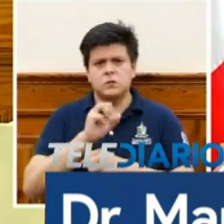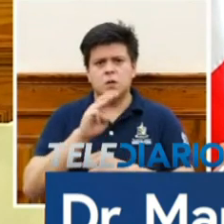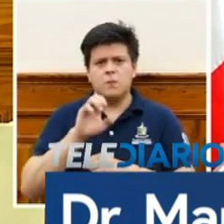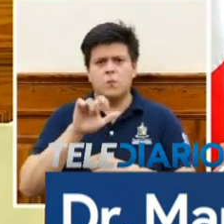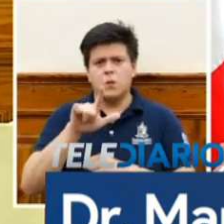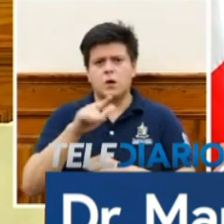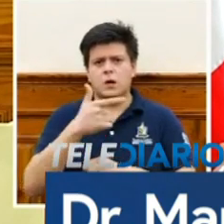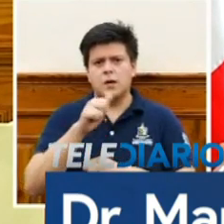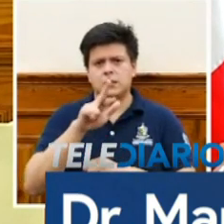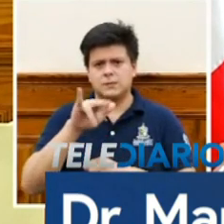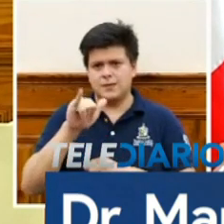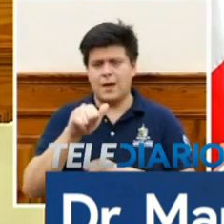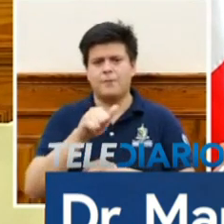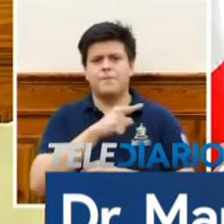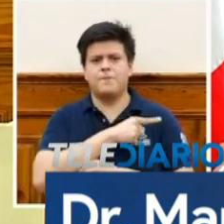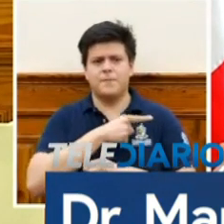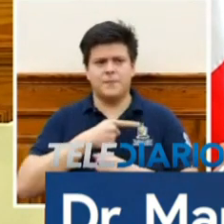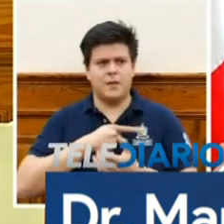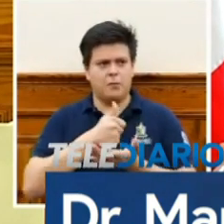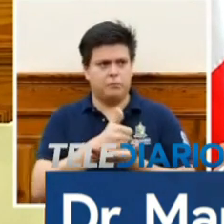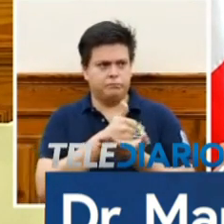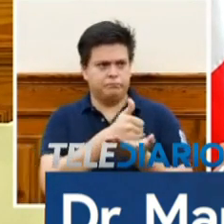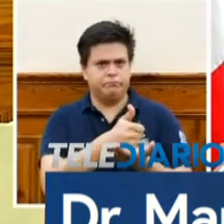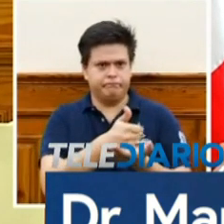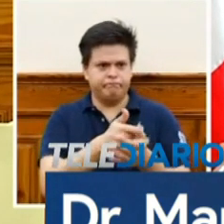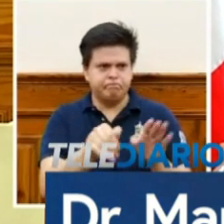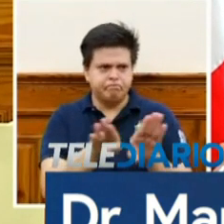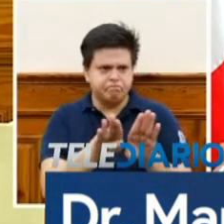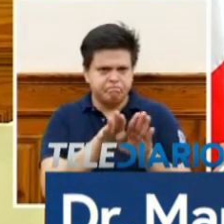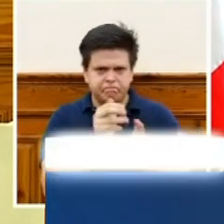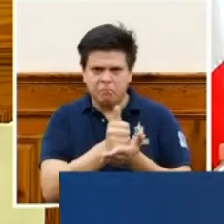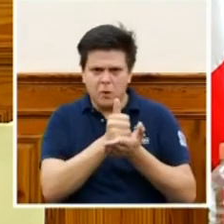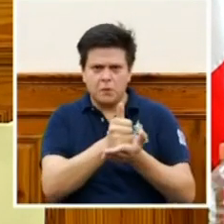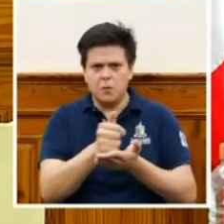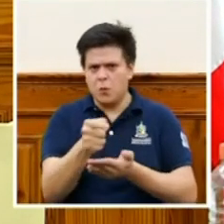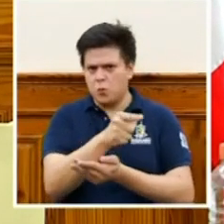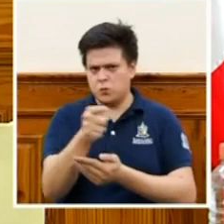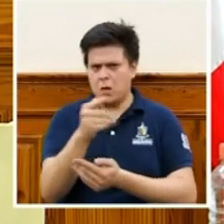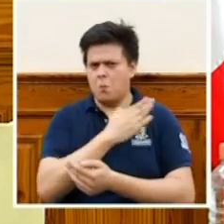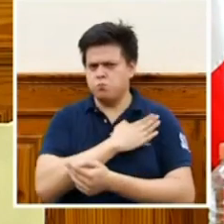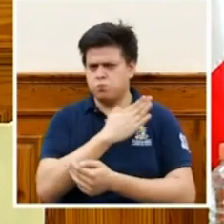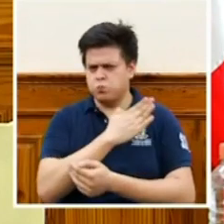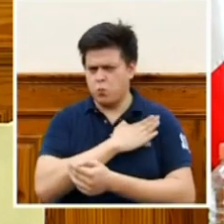García. ¿Cómo? Siendo buenos ciudadanos.